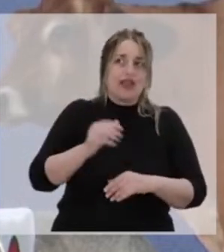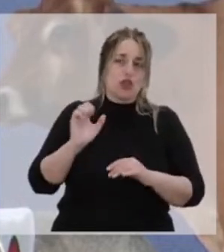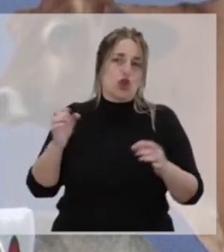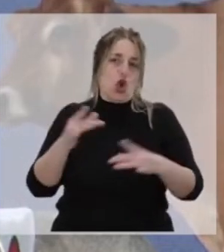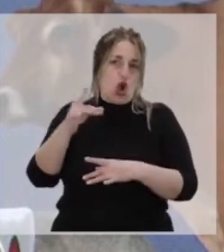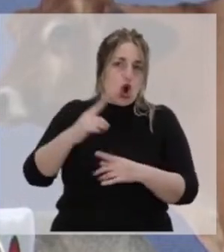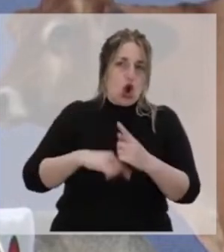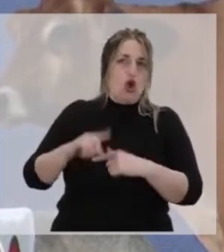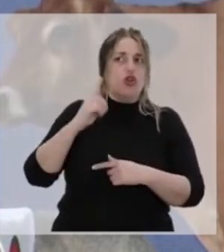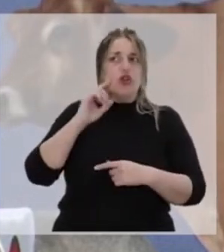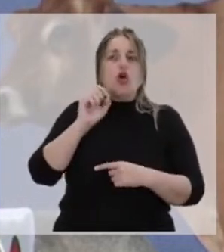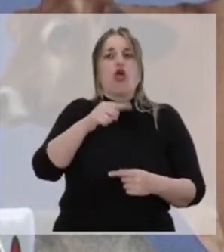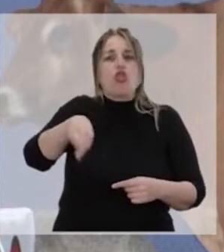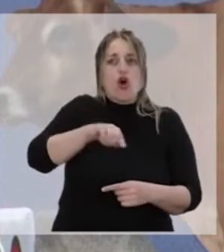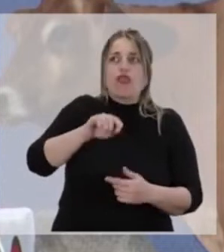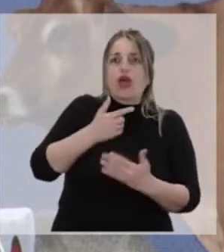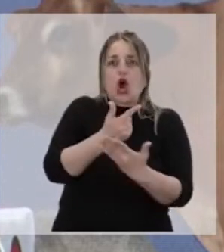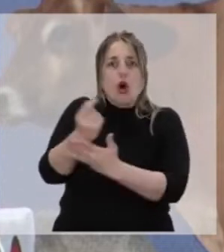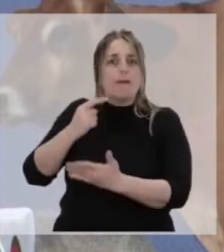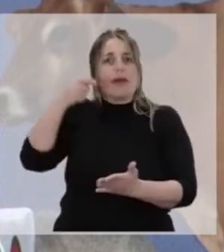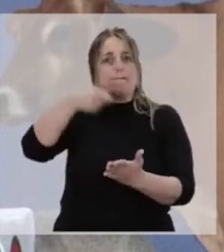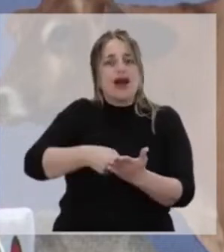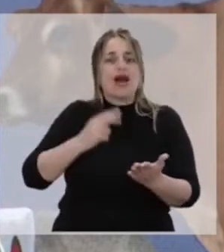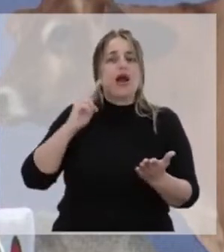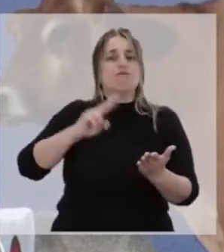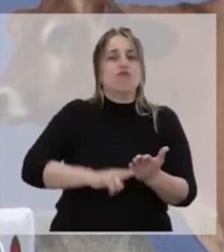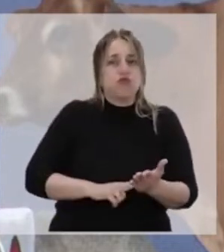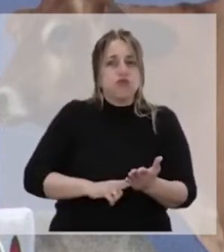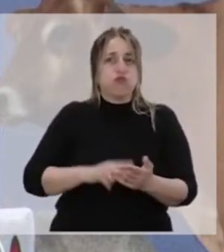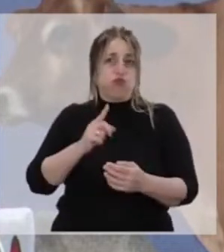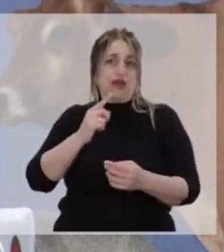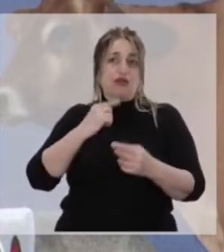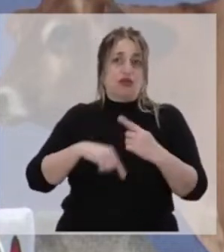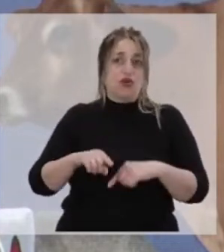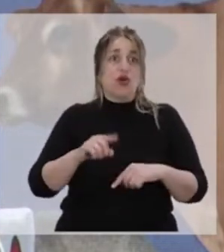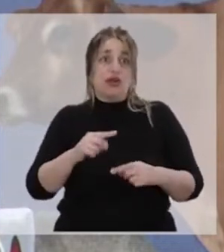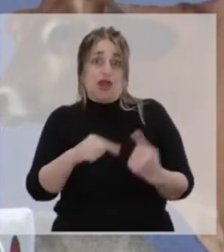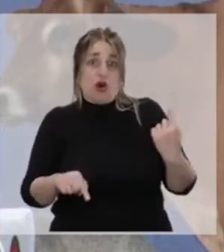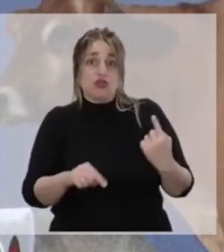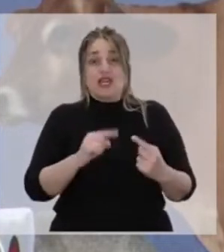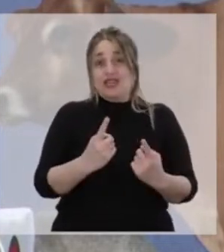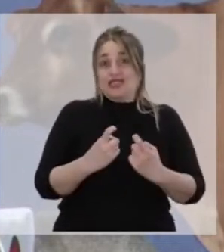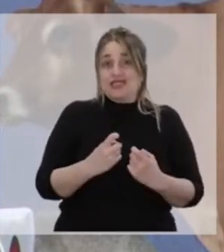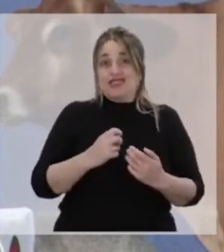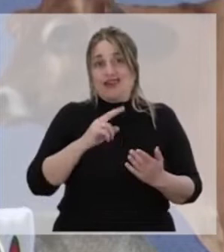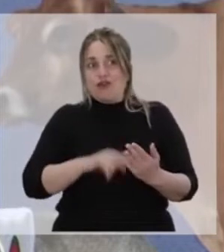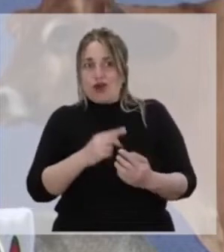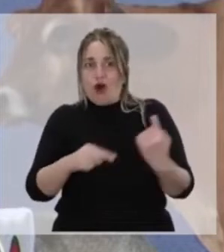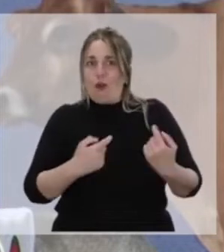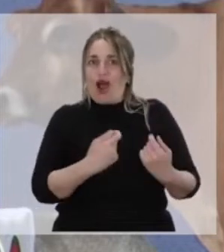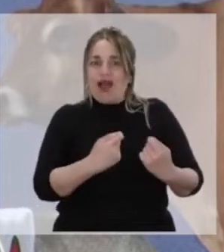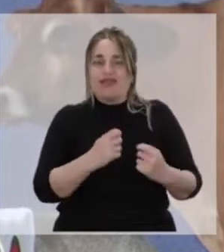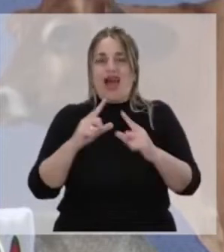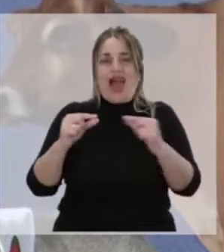petróleo refinado tomamos el golfo esto lo que se paga impuestos esta es la de sin eficiencia su subsidio del ente